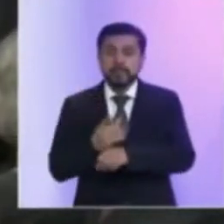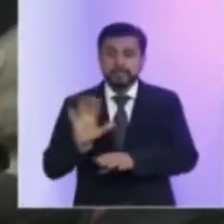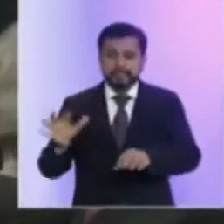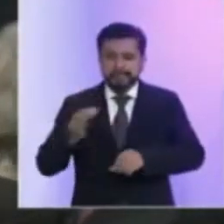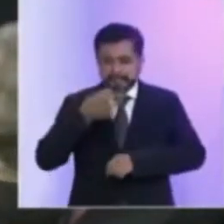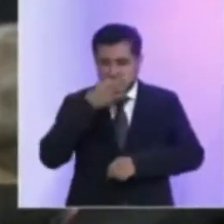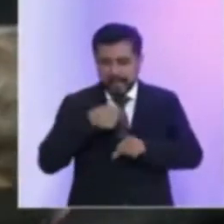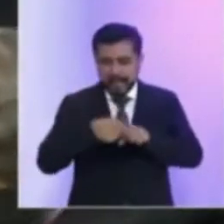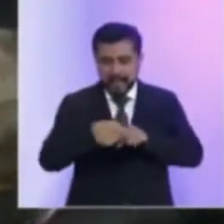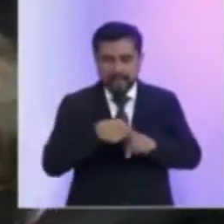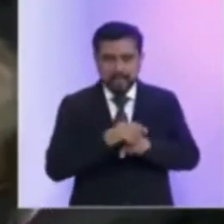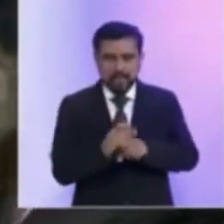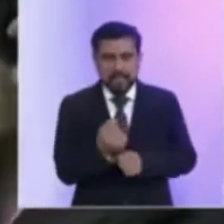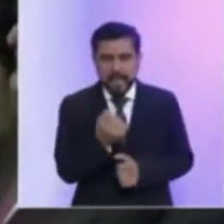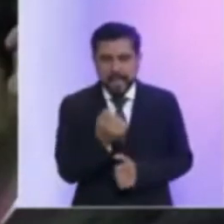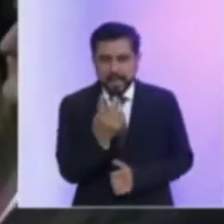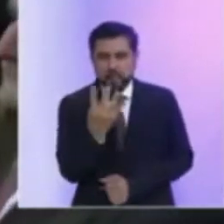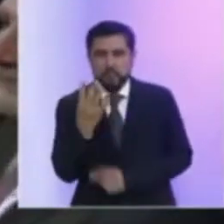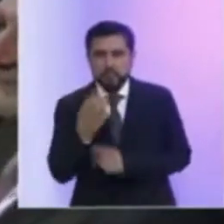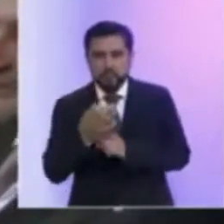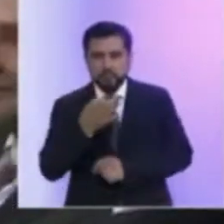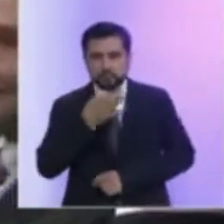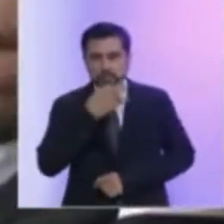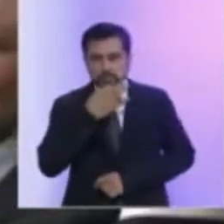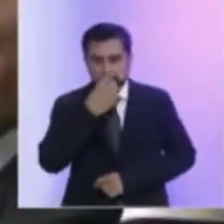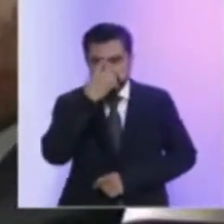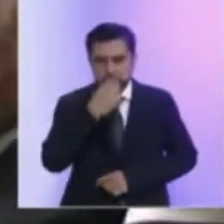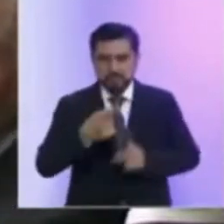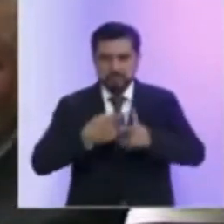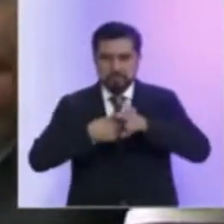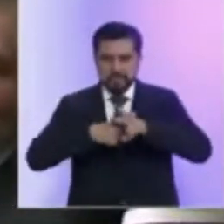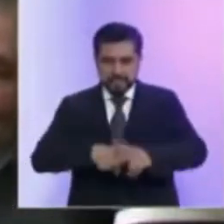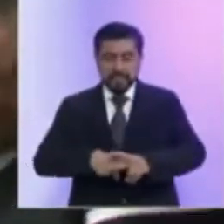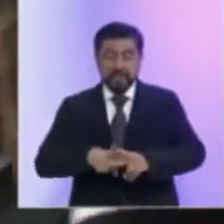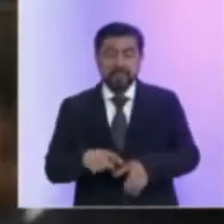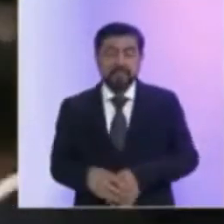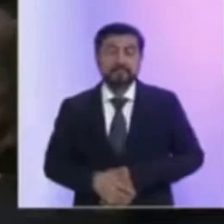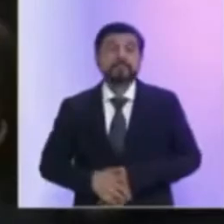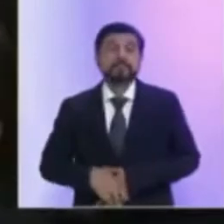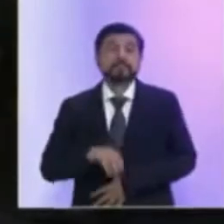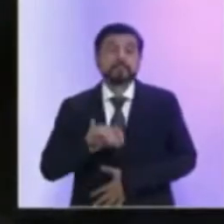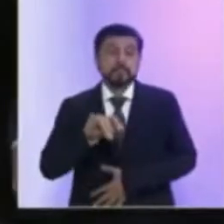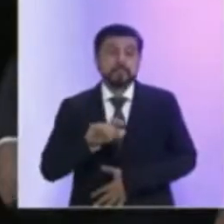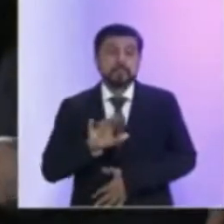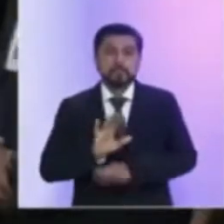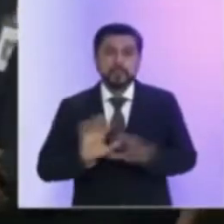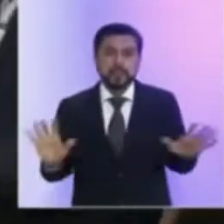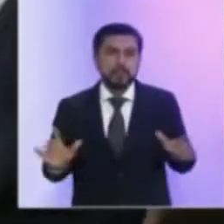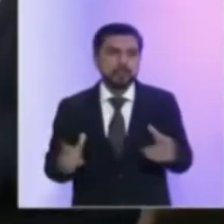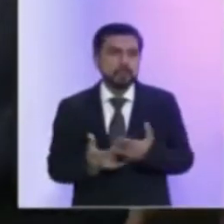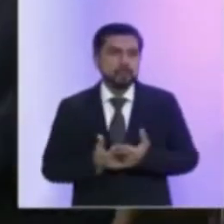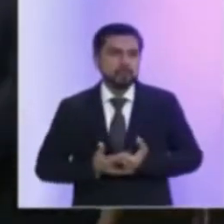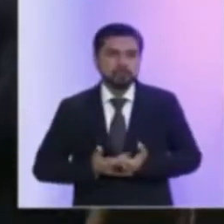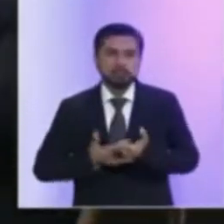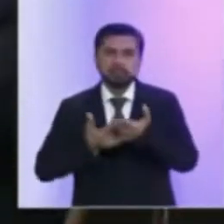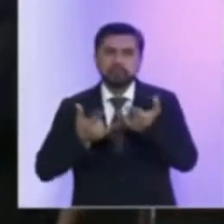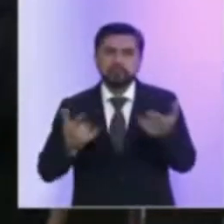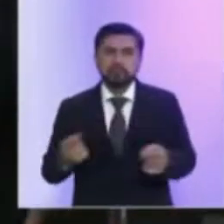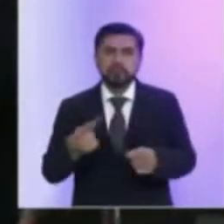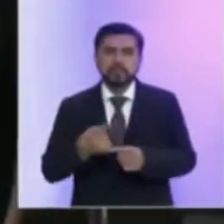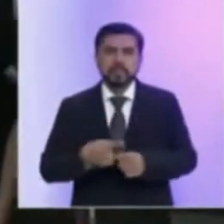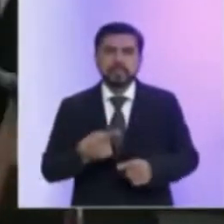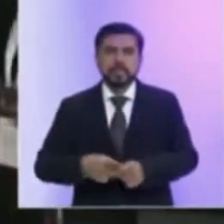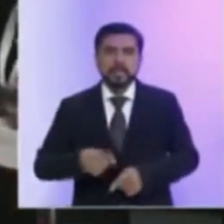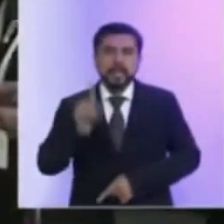escasos minutos de iniciar la sesión solemne, Mónica. Así es, se mencionaba, pues digamos históricamente, a la ministra